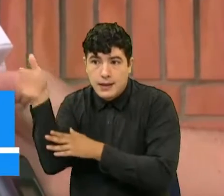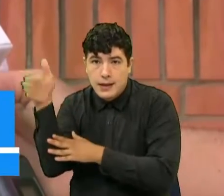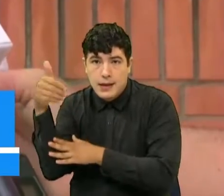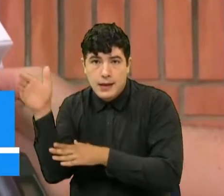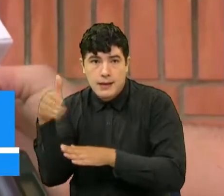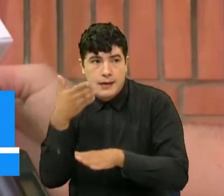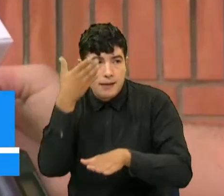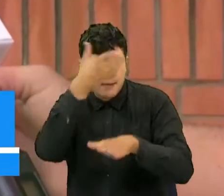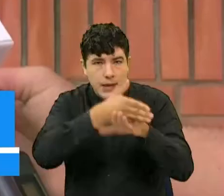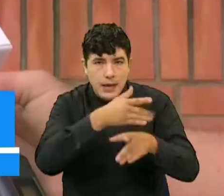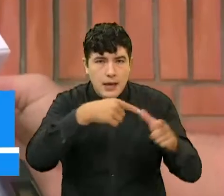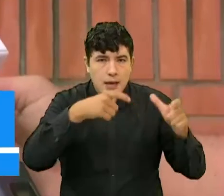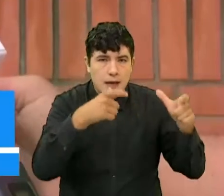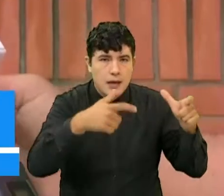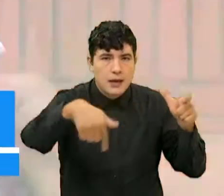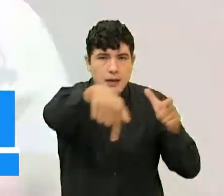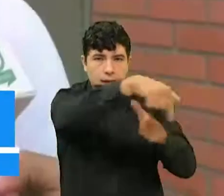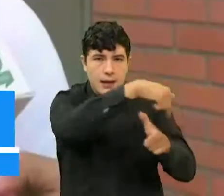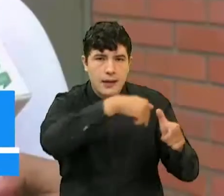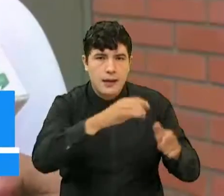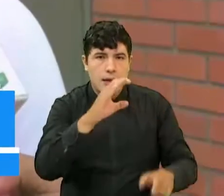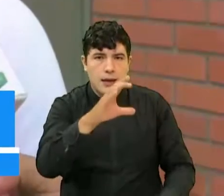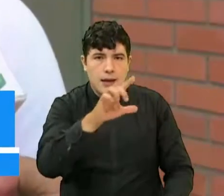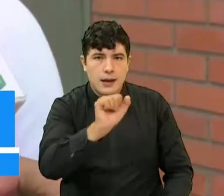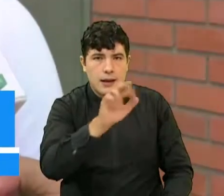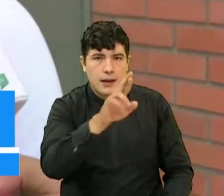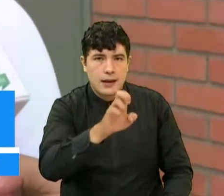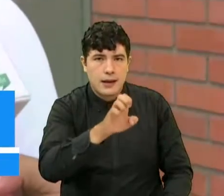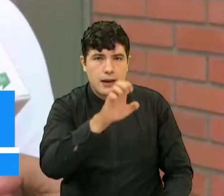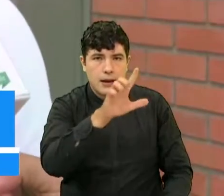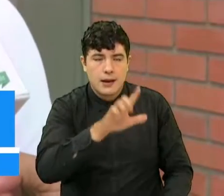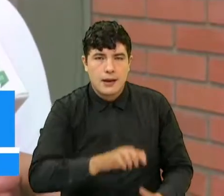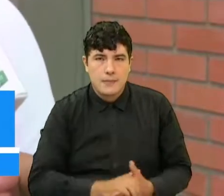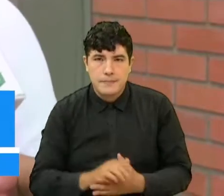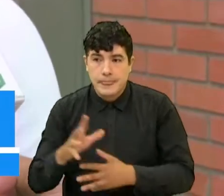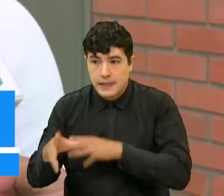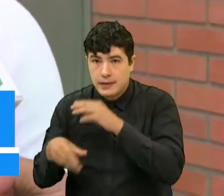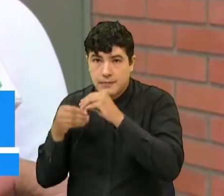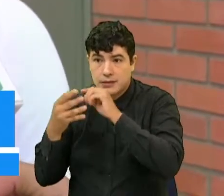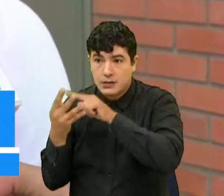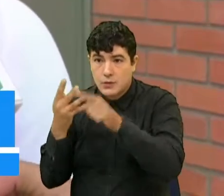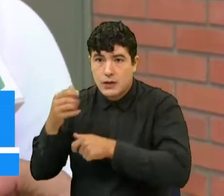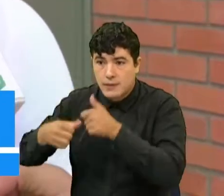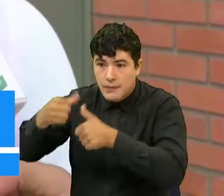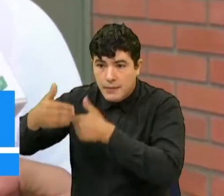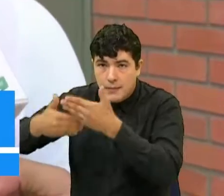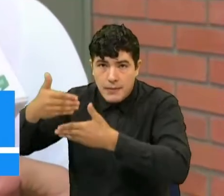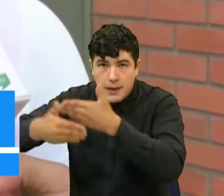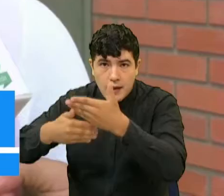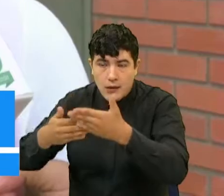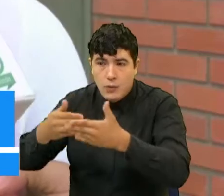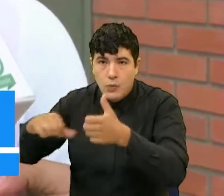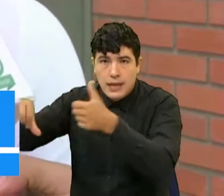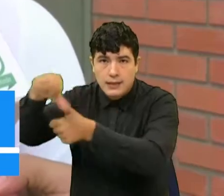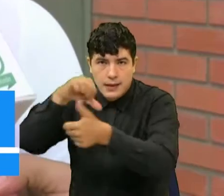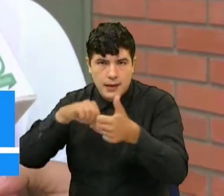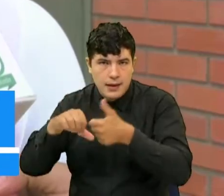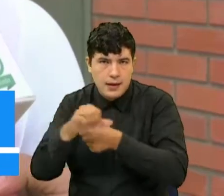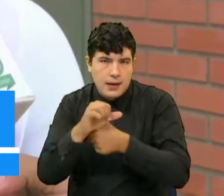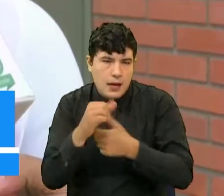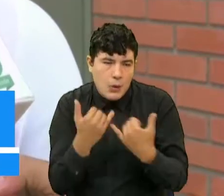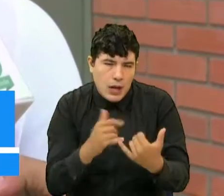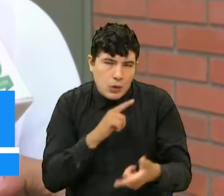redoma de declaré inicialmente contará con cuatro etapas estamos poniendo una quinta etapa ya más de una